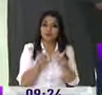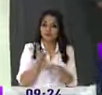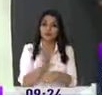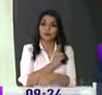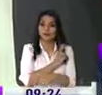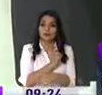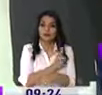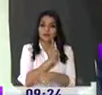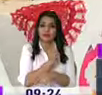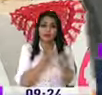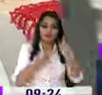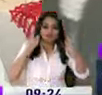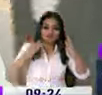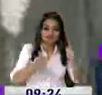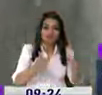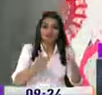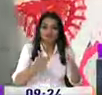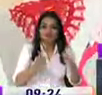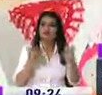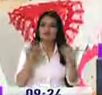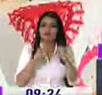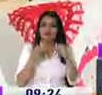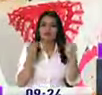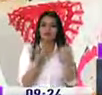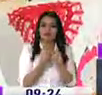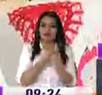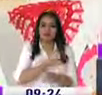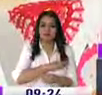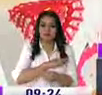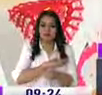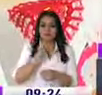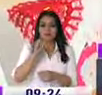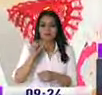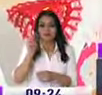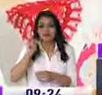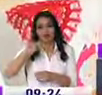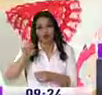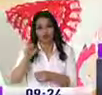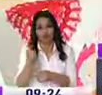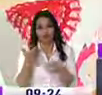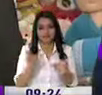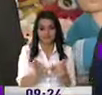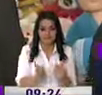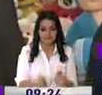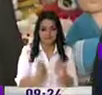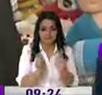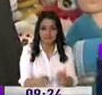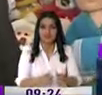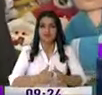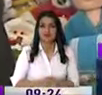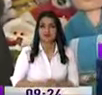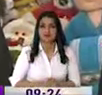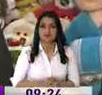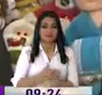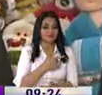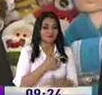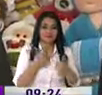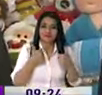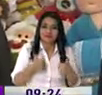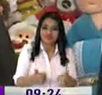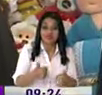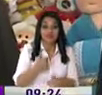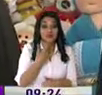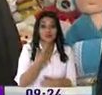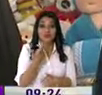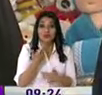Integral de Atención al Adulto Mayor de la Unidad Patronato Municipal San José, que obtienen su certificación. Yo me siento muy bien, ya le